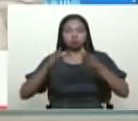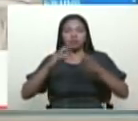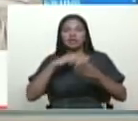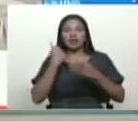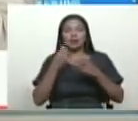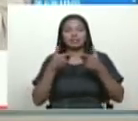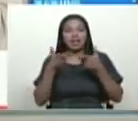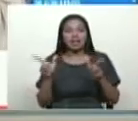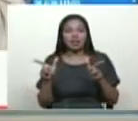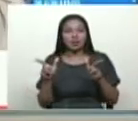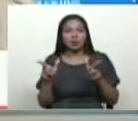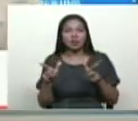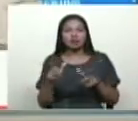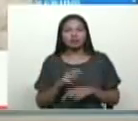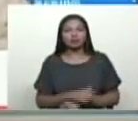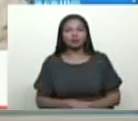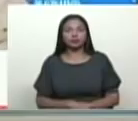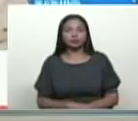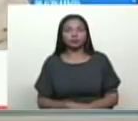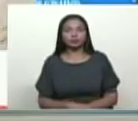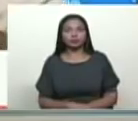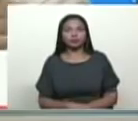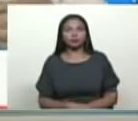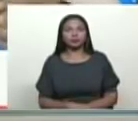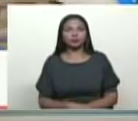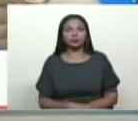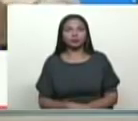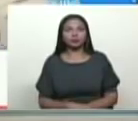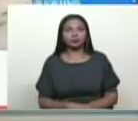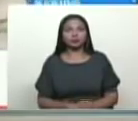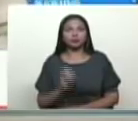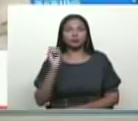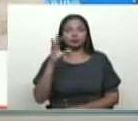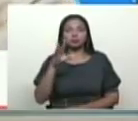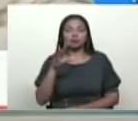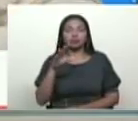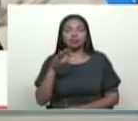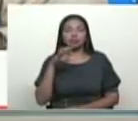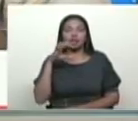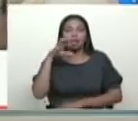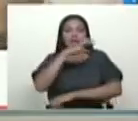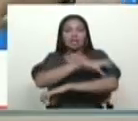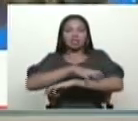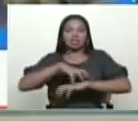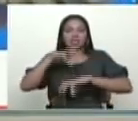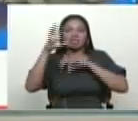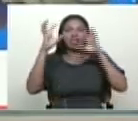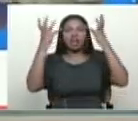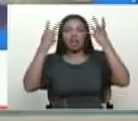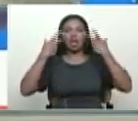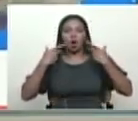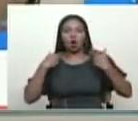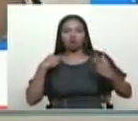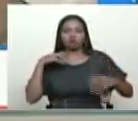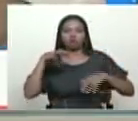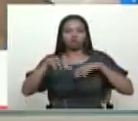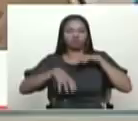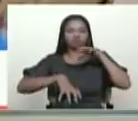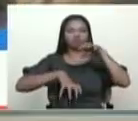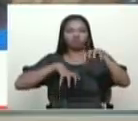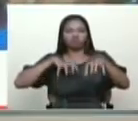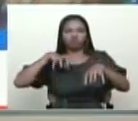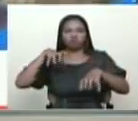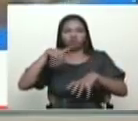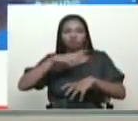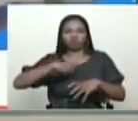Al cristiano le dejan la cabeza libre. Y lanzan un león. Y viene el león gigantesco. Y le da una vuelta, le da